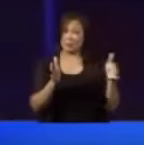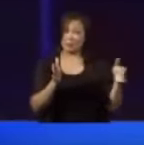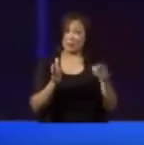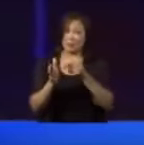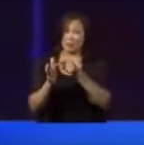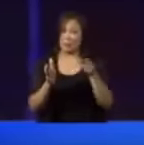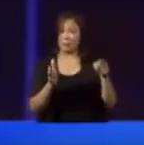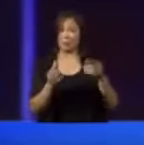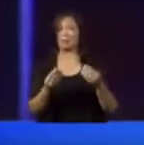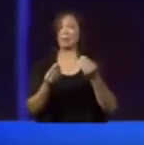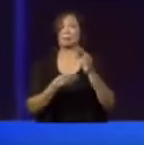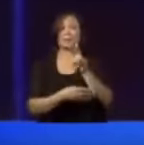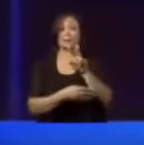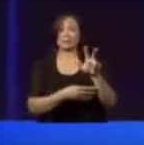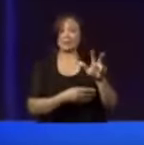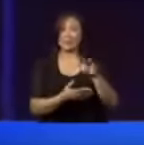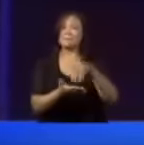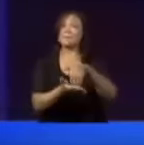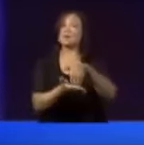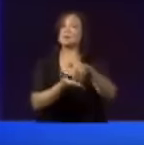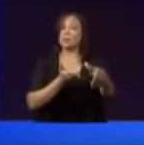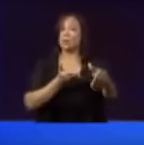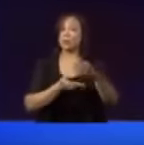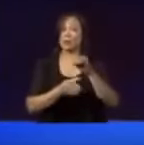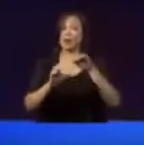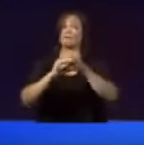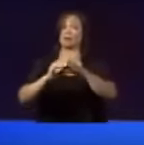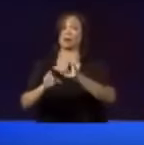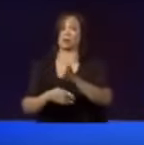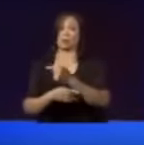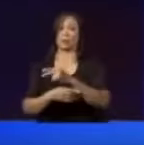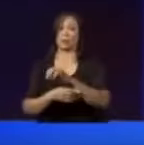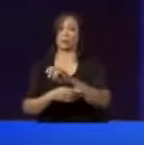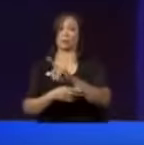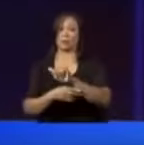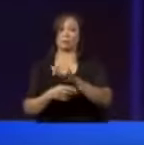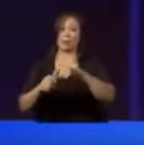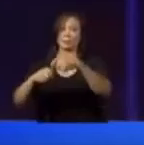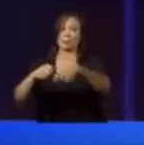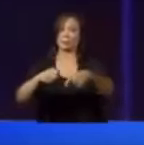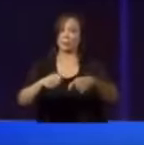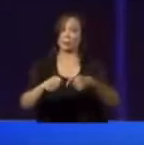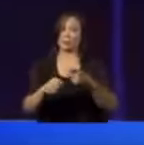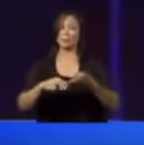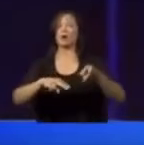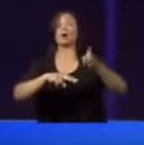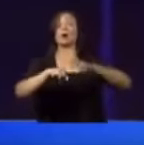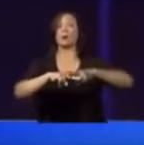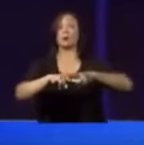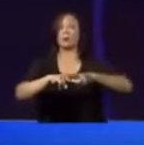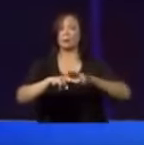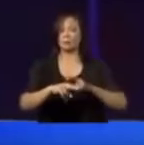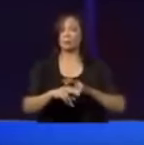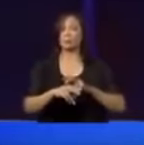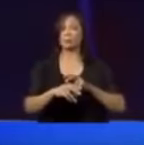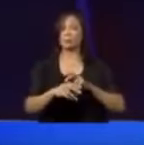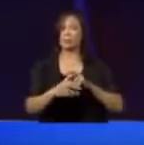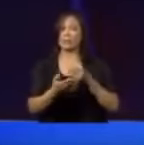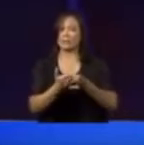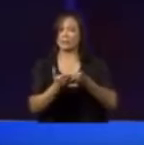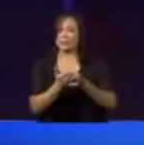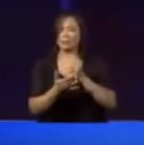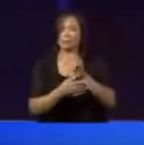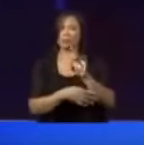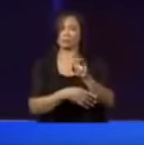gobierno le hemos entregado 23 mil millones al Banco Agrícola para financiamiento, aumentando así el